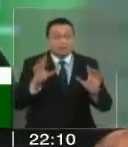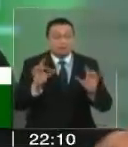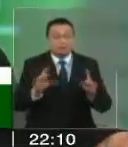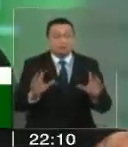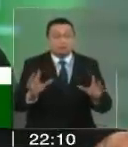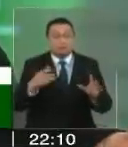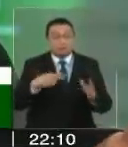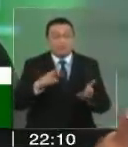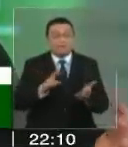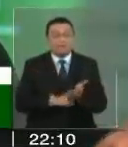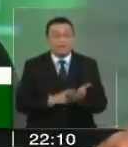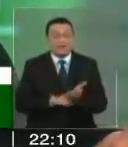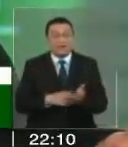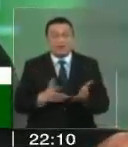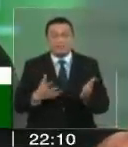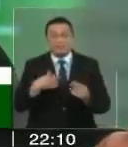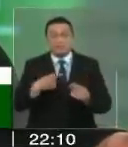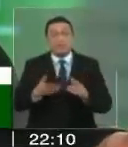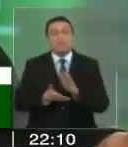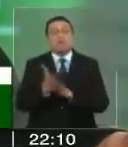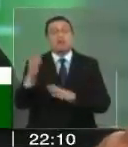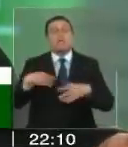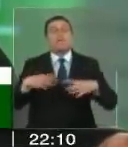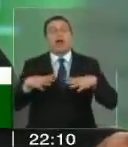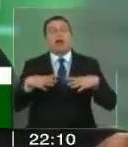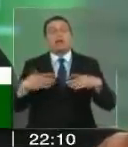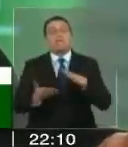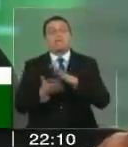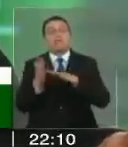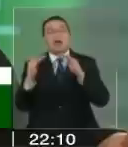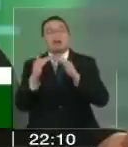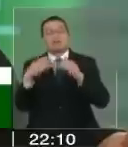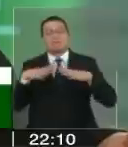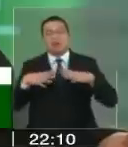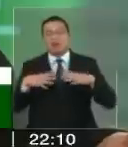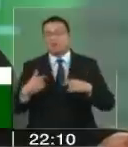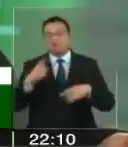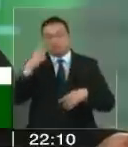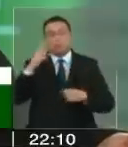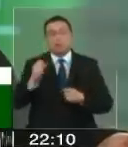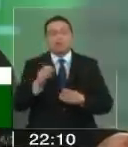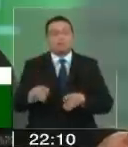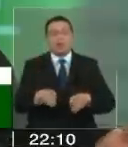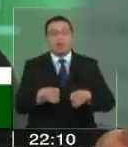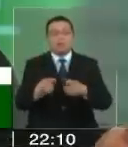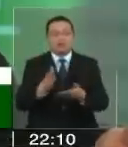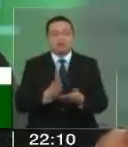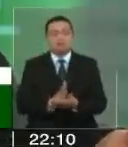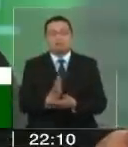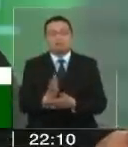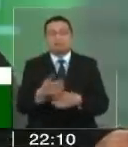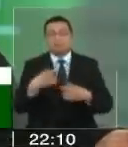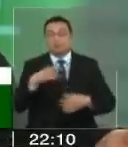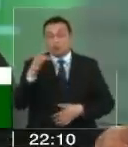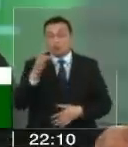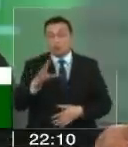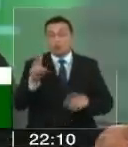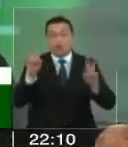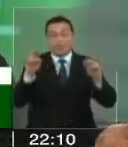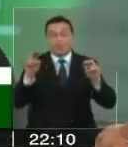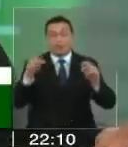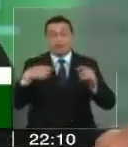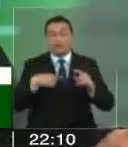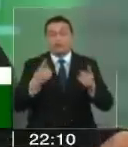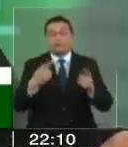Pero yo en realidad me fui feliz para la casa, satisfecha de que podía iniciar un camino. El único tema era que era un camino